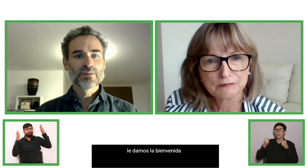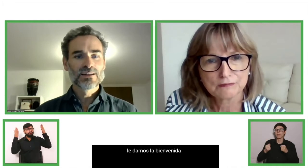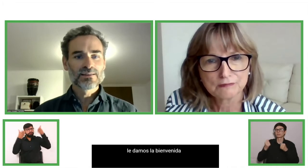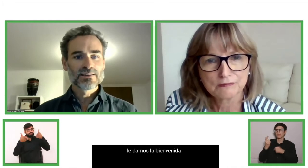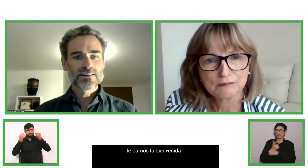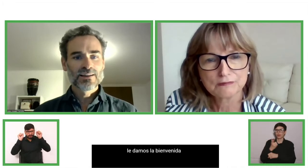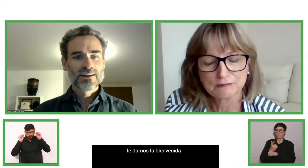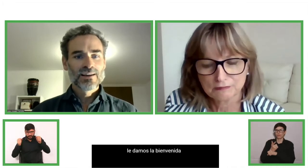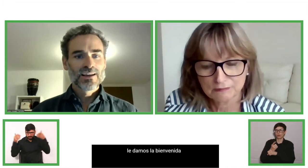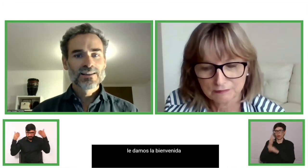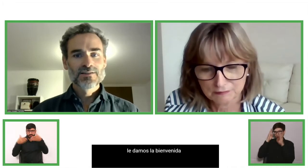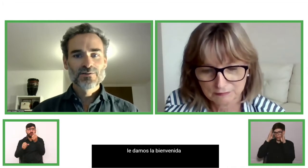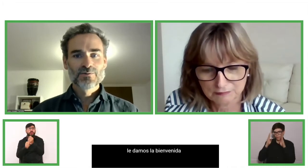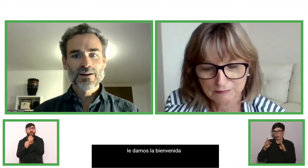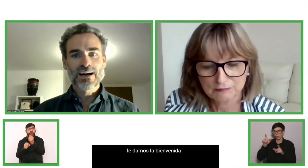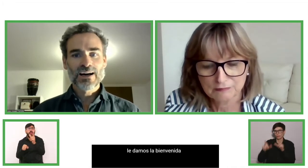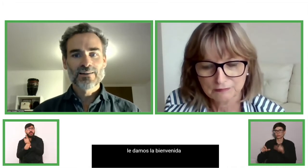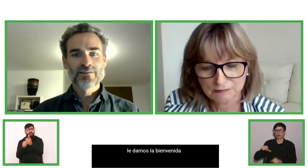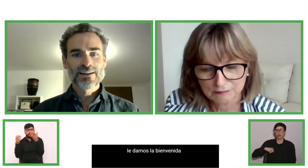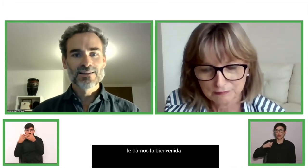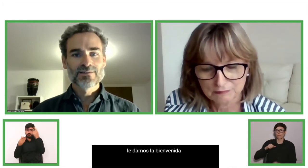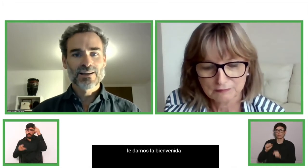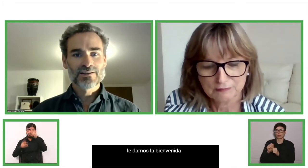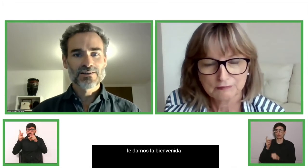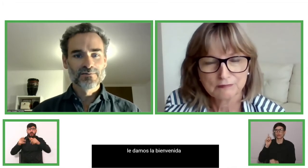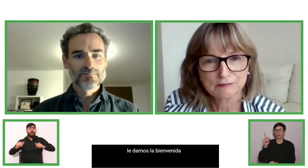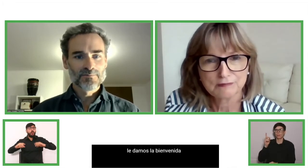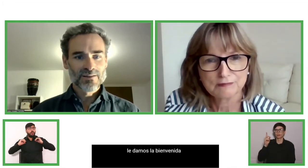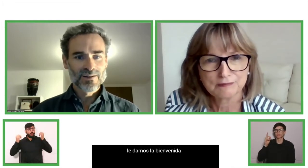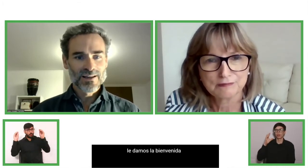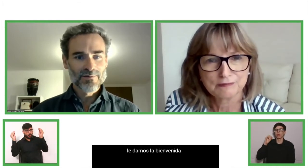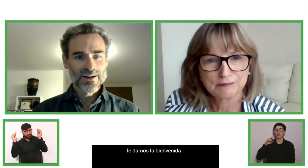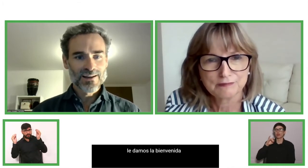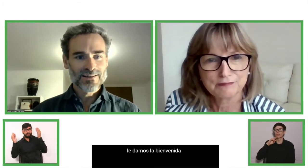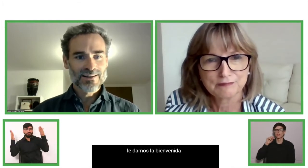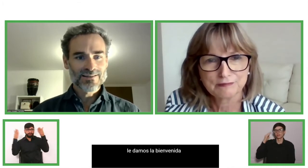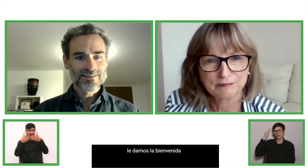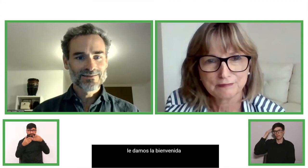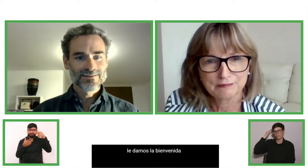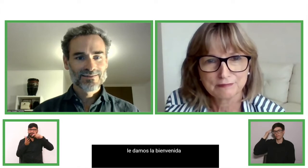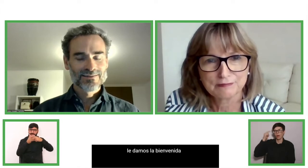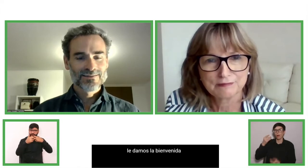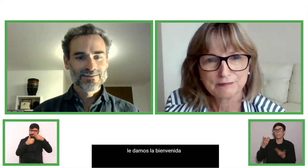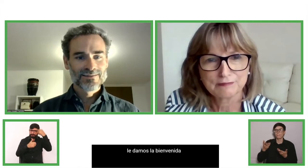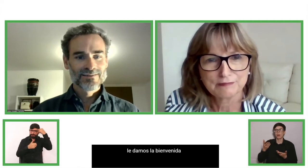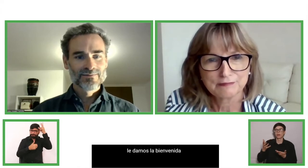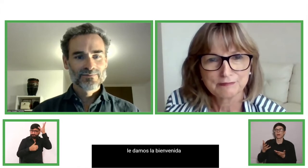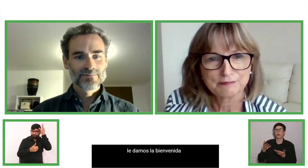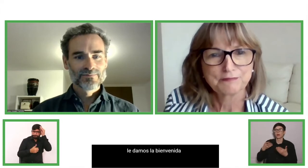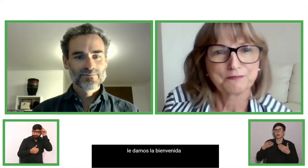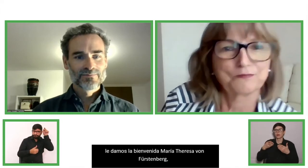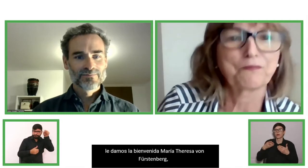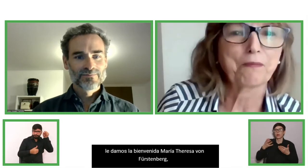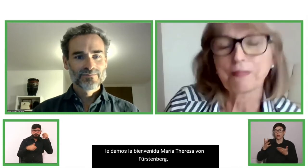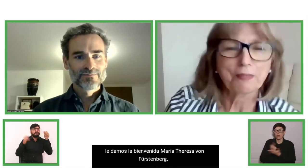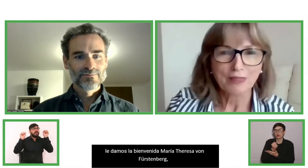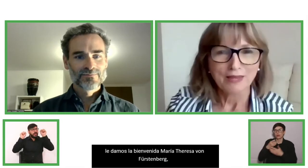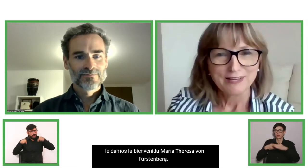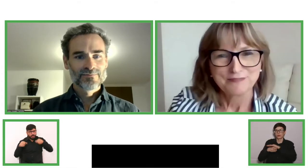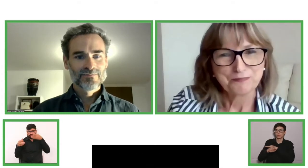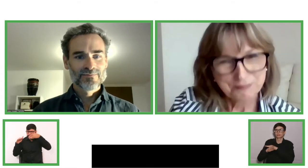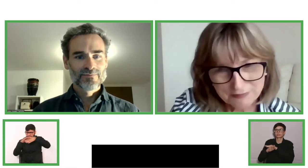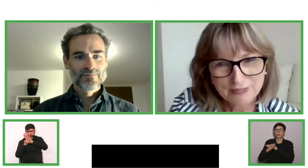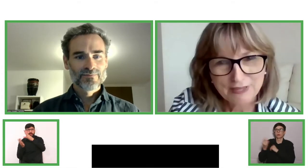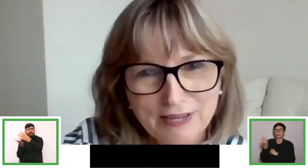en personas jóvenes con discapacidades cognitivas para poder ingresar a la universidad, a la educación superior. María